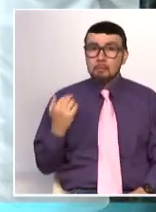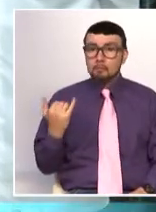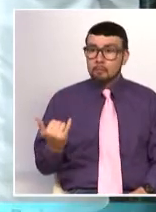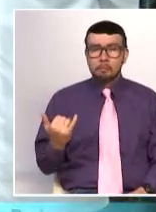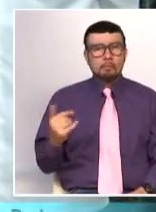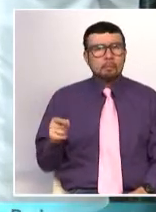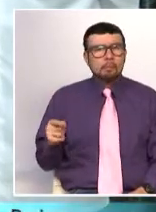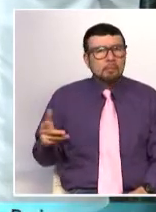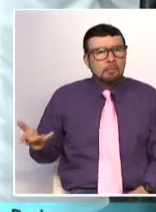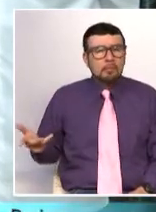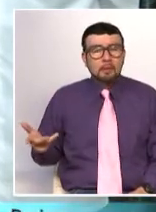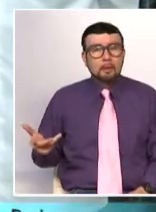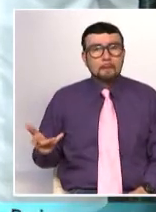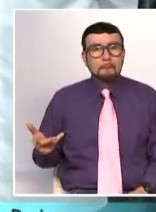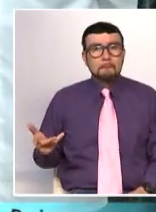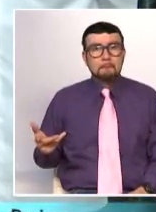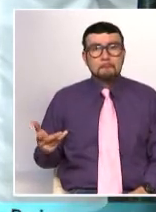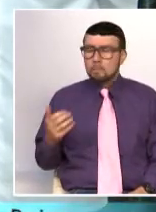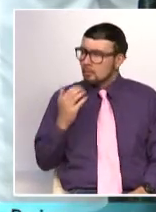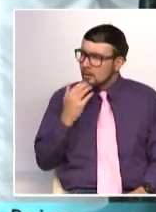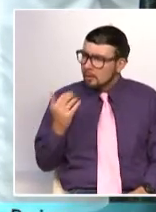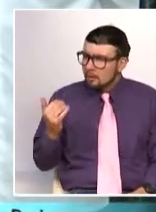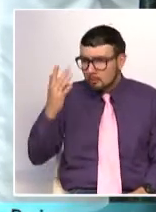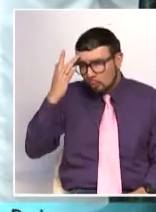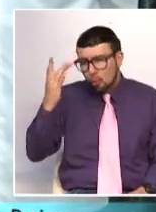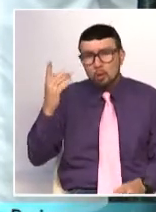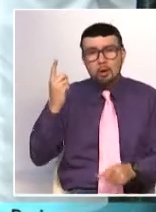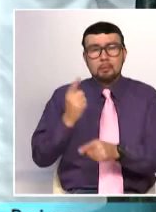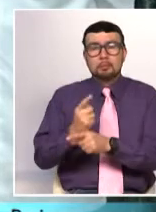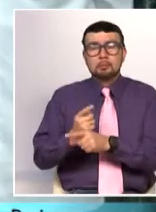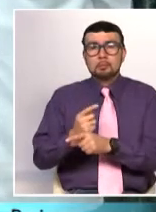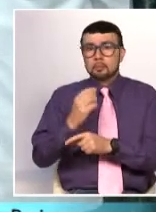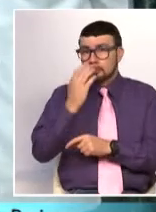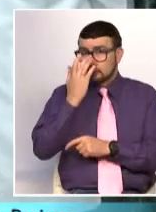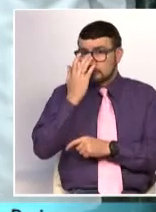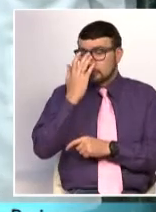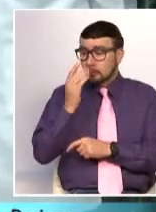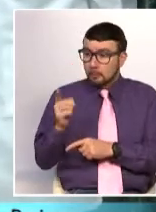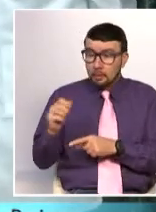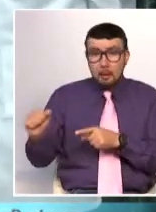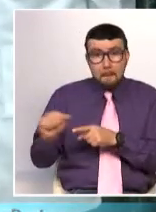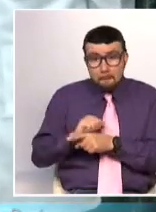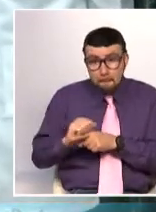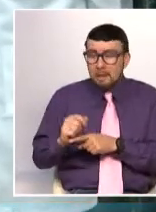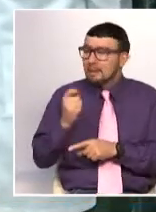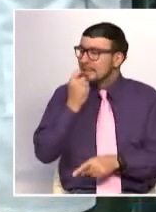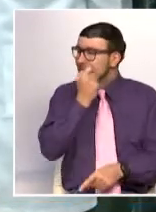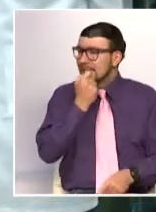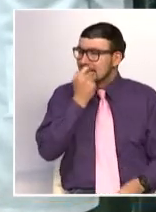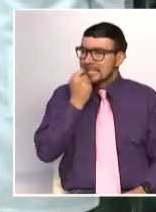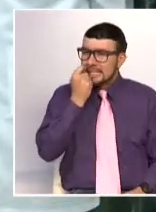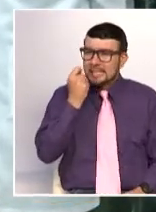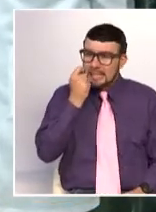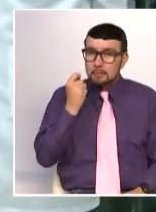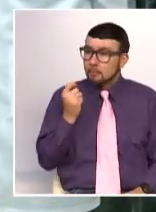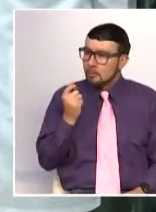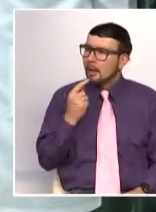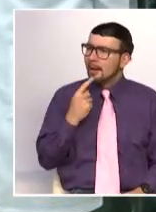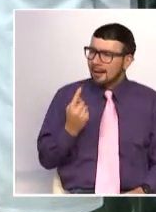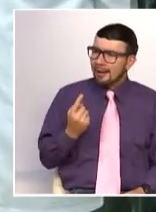ha sido ese ese resultado de su práctica odontológica de decir si